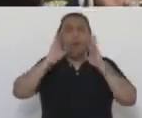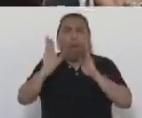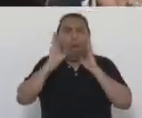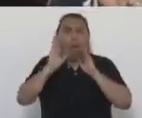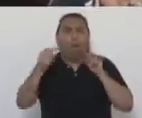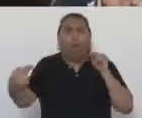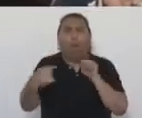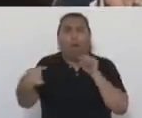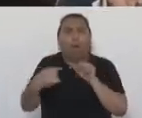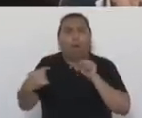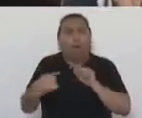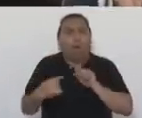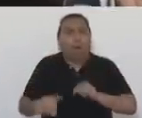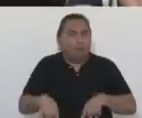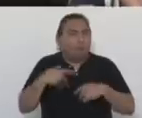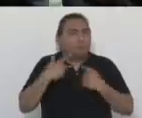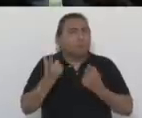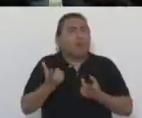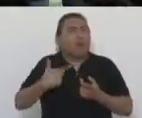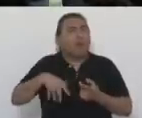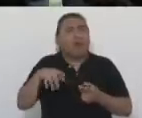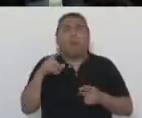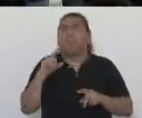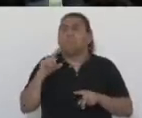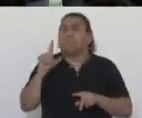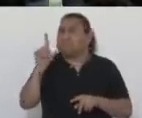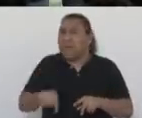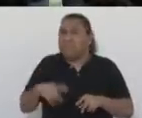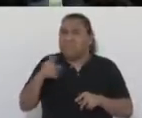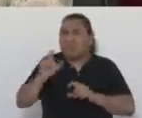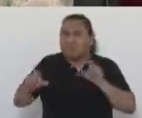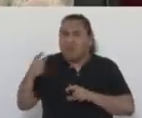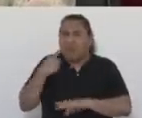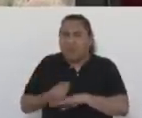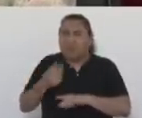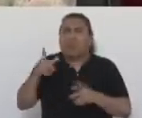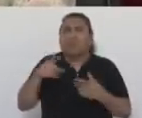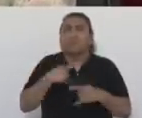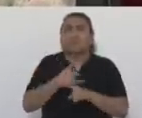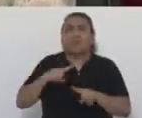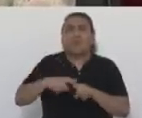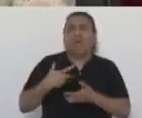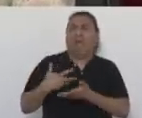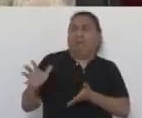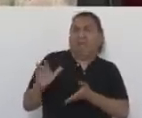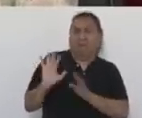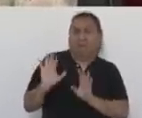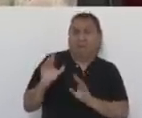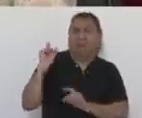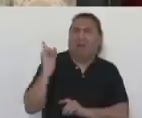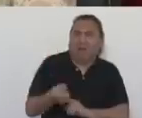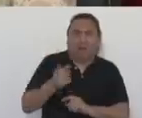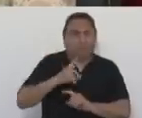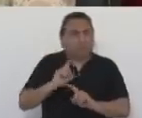violento, un país en el que la gente escapa de la política, la desprecia y la condena. Un país en el que la gente